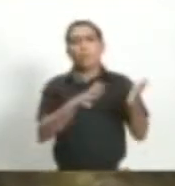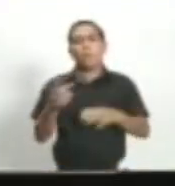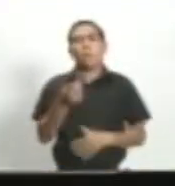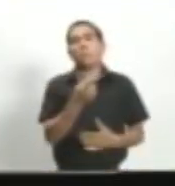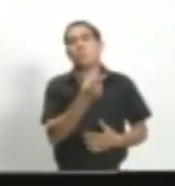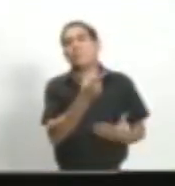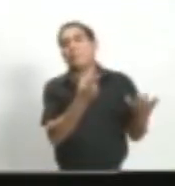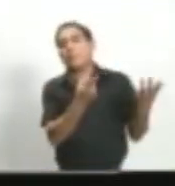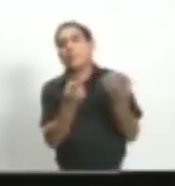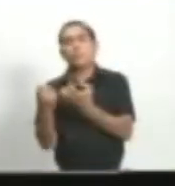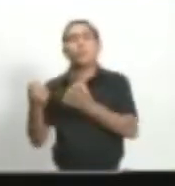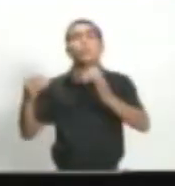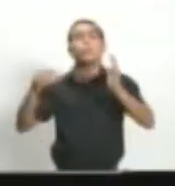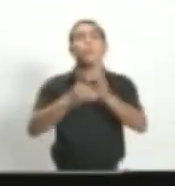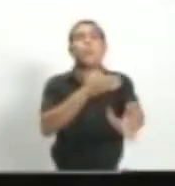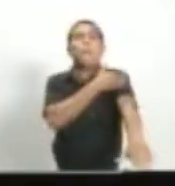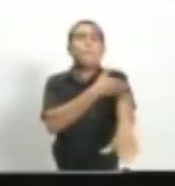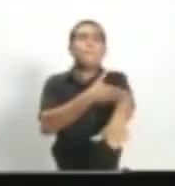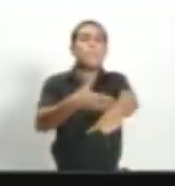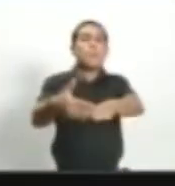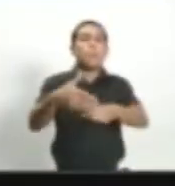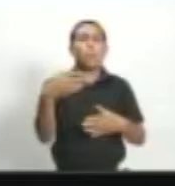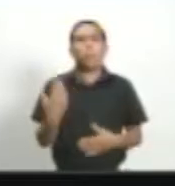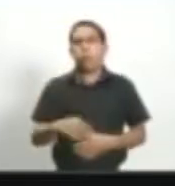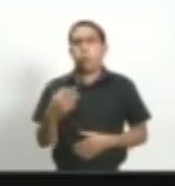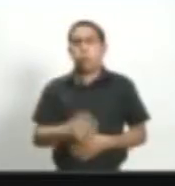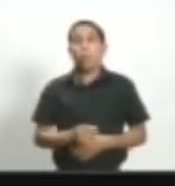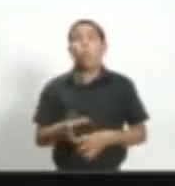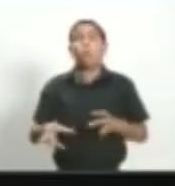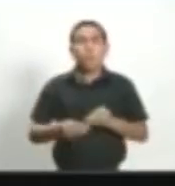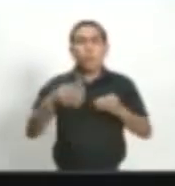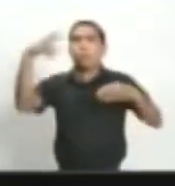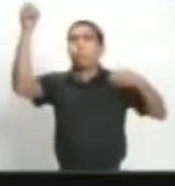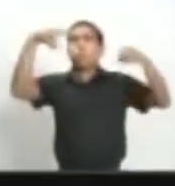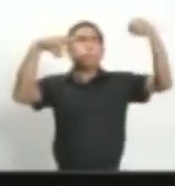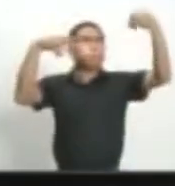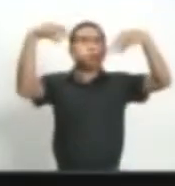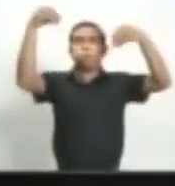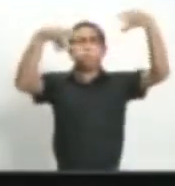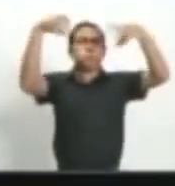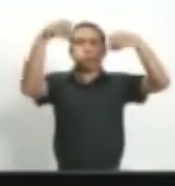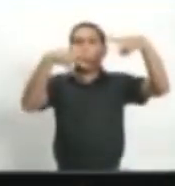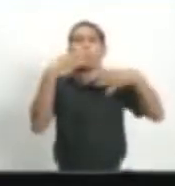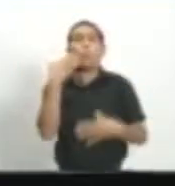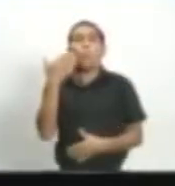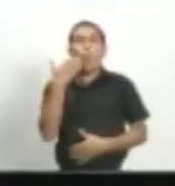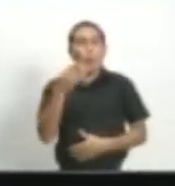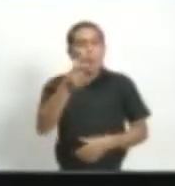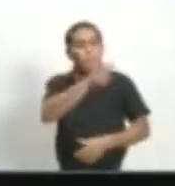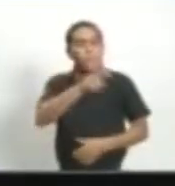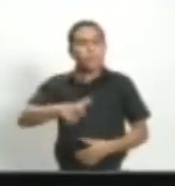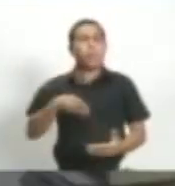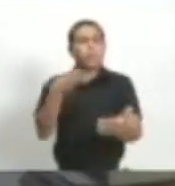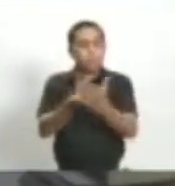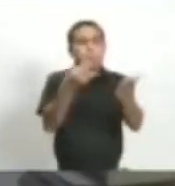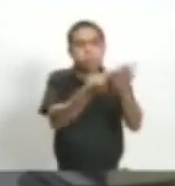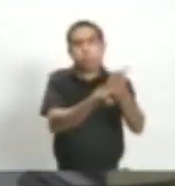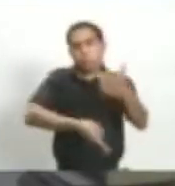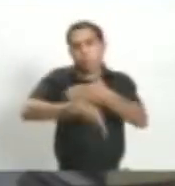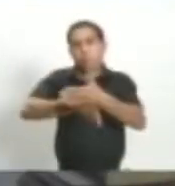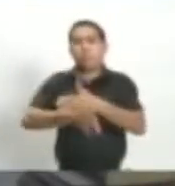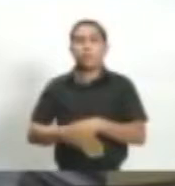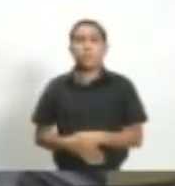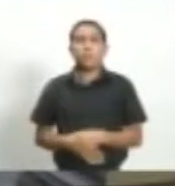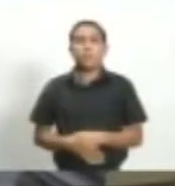mil millones. Además, señaló que el servicio se irá restableciendo en el transcurso que los usuarios vayan pagando. Vamos a